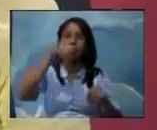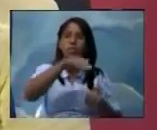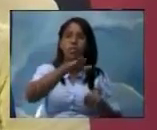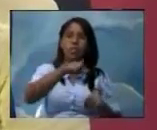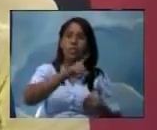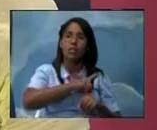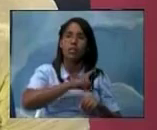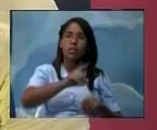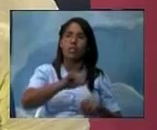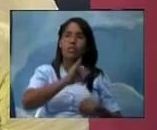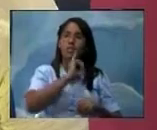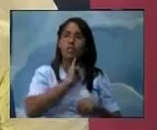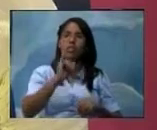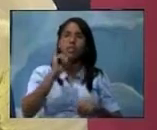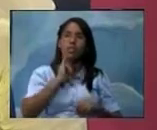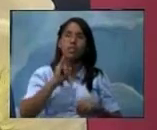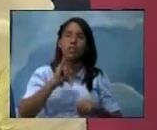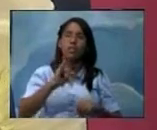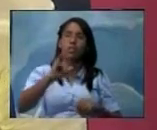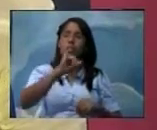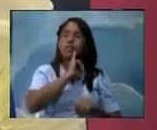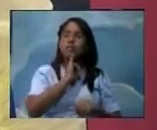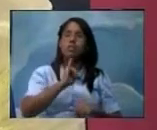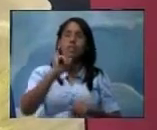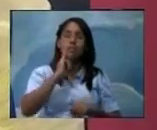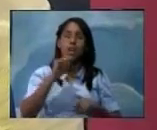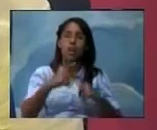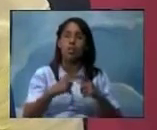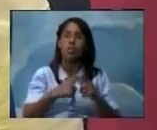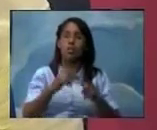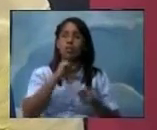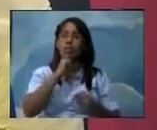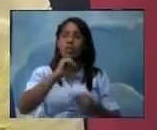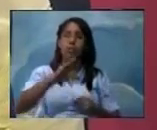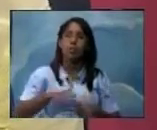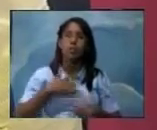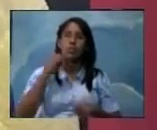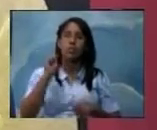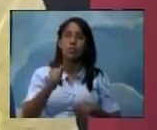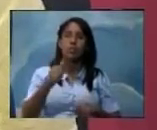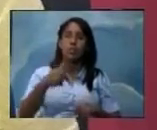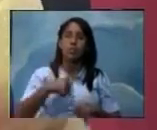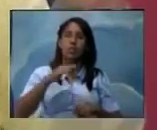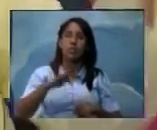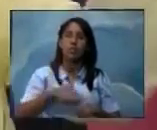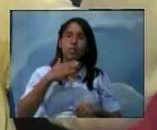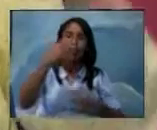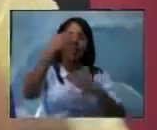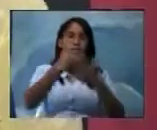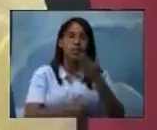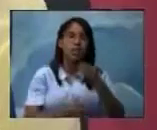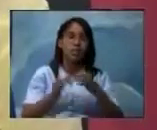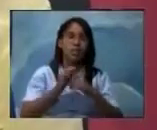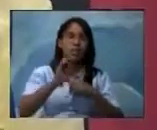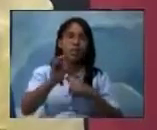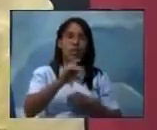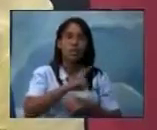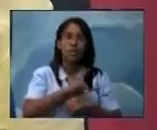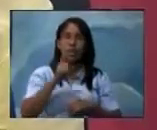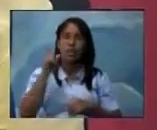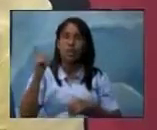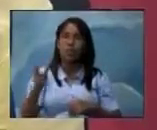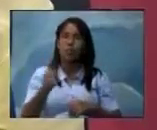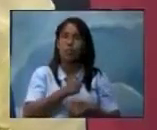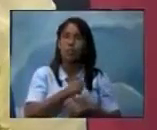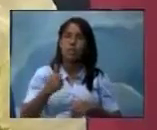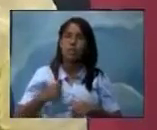judío, del pueblo hebreo? Israel. La tierra de Israel. Entonces es posible, yo les podría dar una lista larguísima